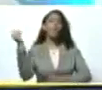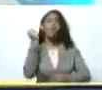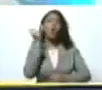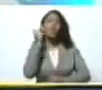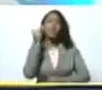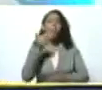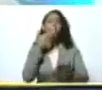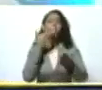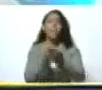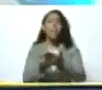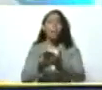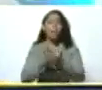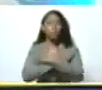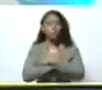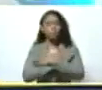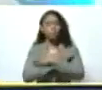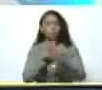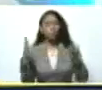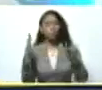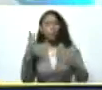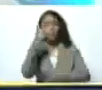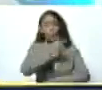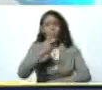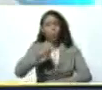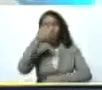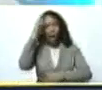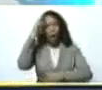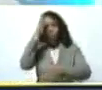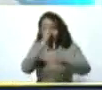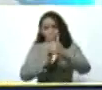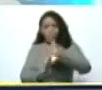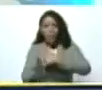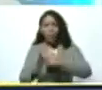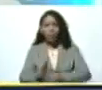y pide la solidaridad de la gente honesta